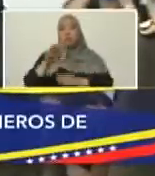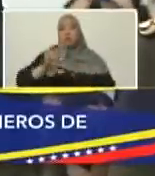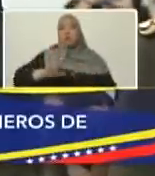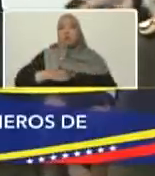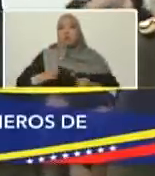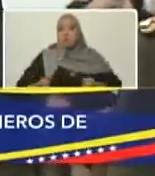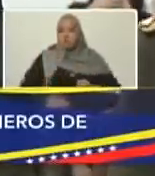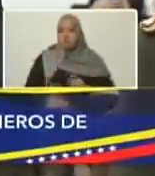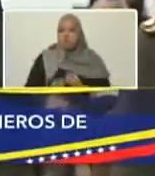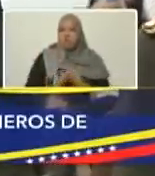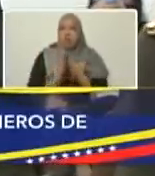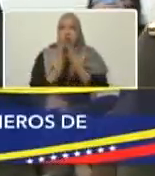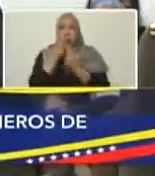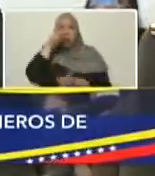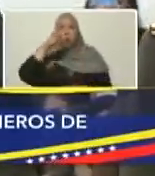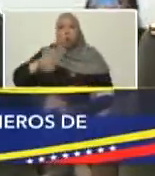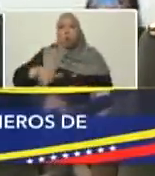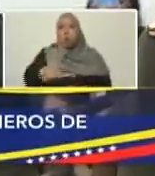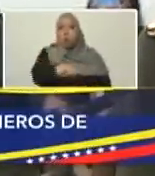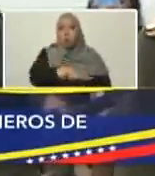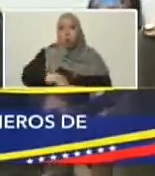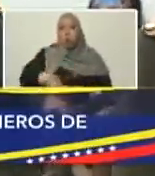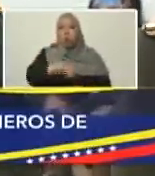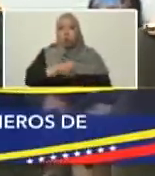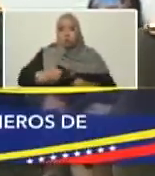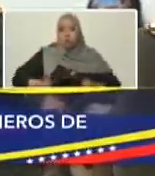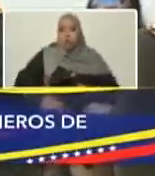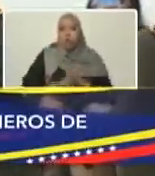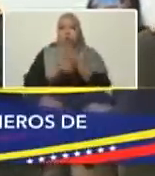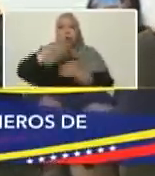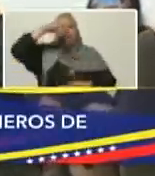popular, con espíritu miliciano,